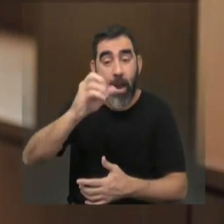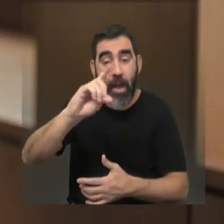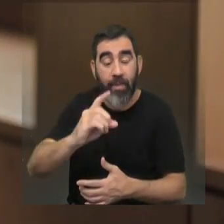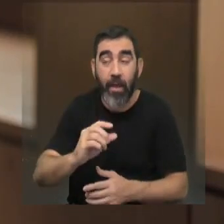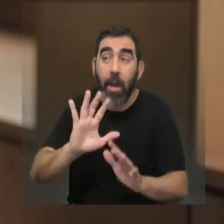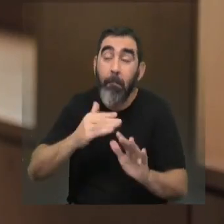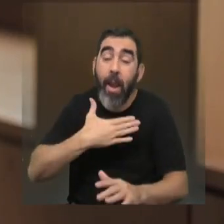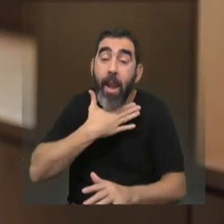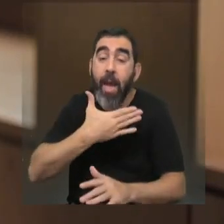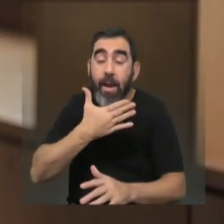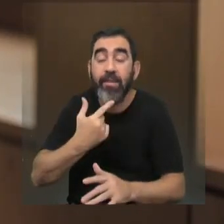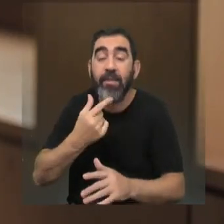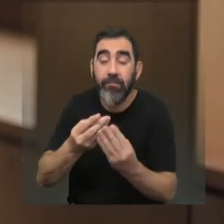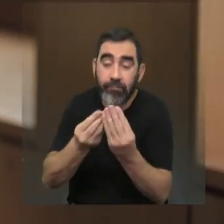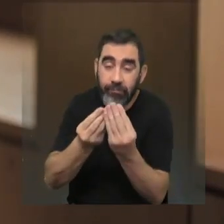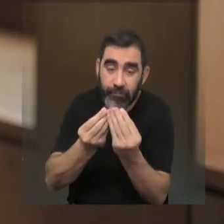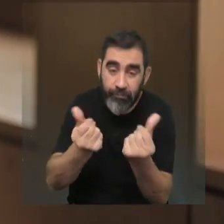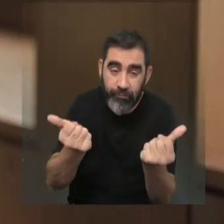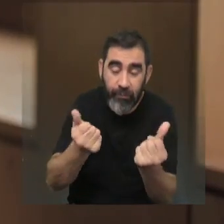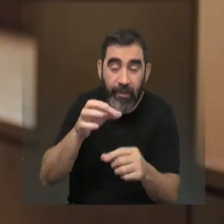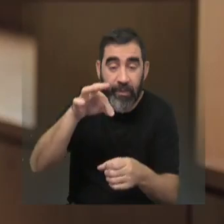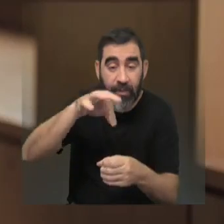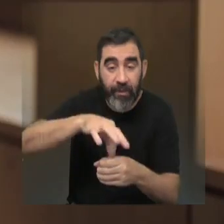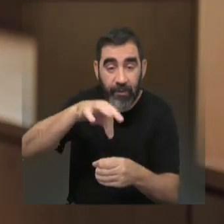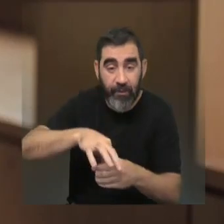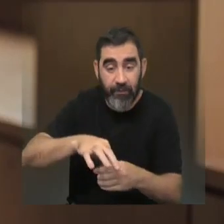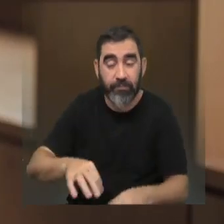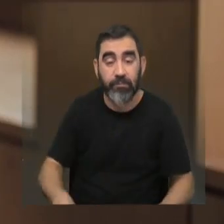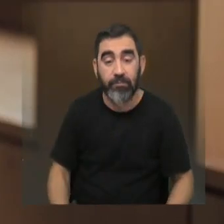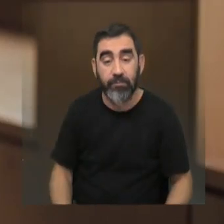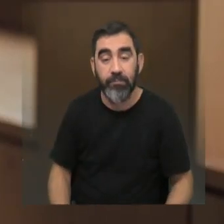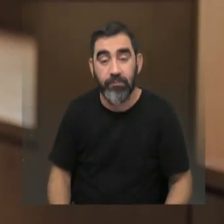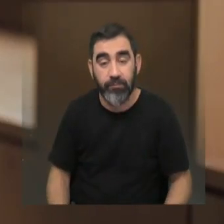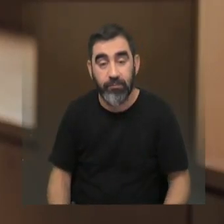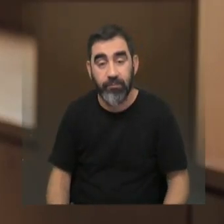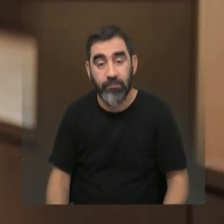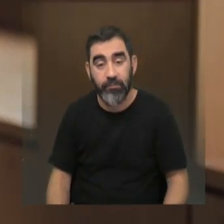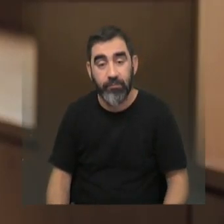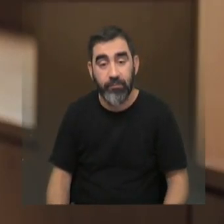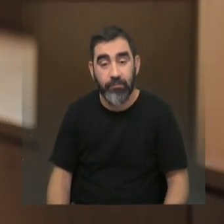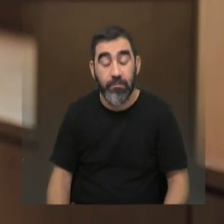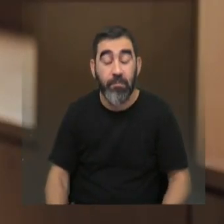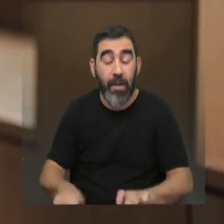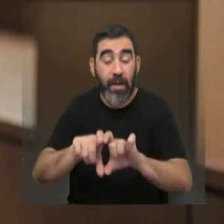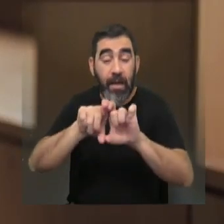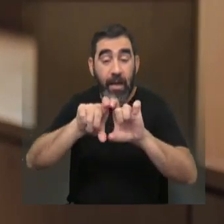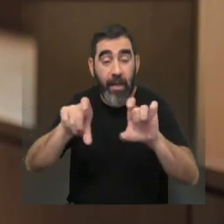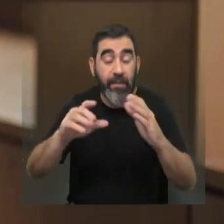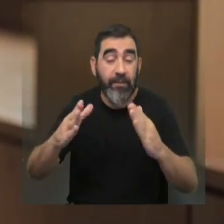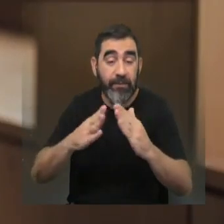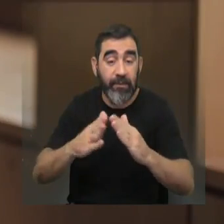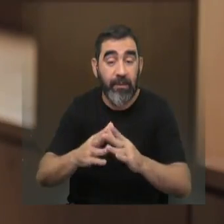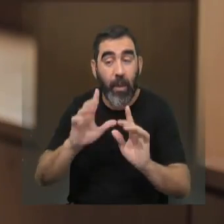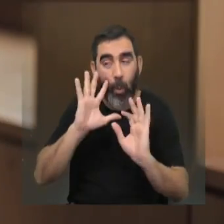servir para disolver también esa tinta. Igual que en muchas recetas caseras, debemos